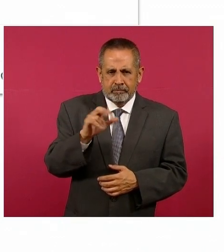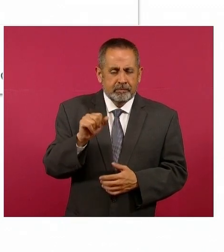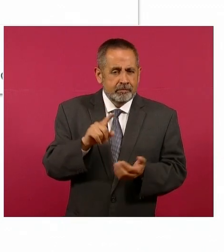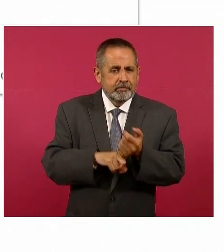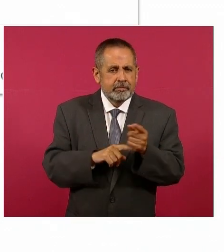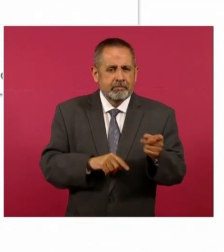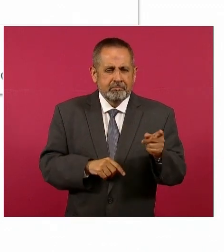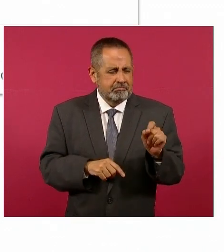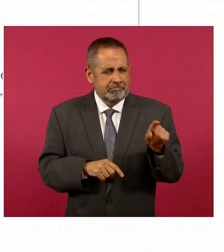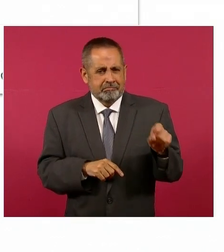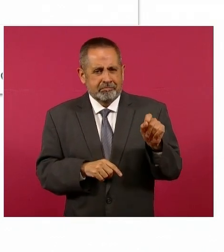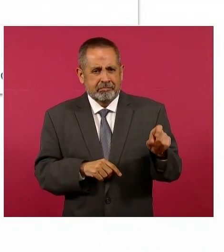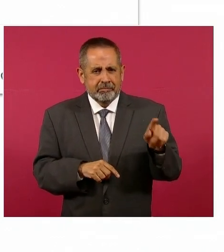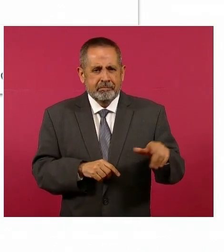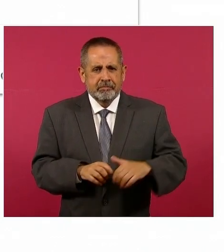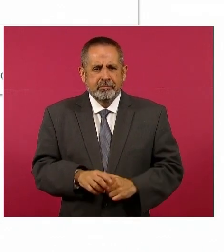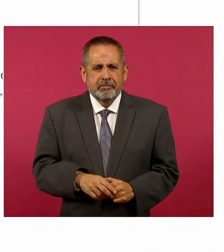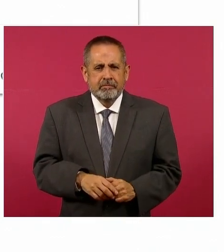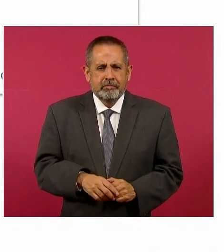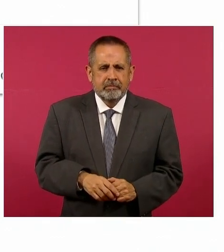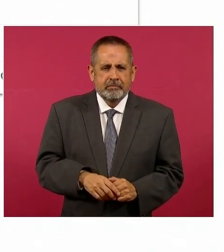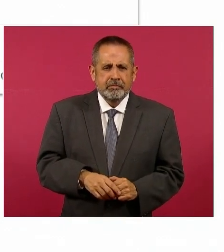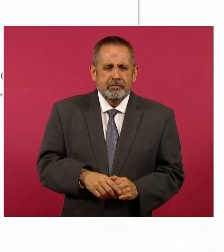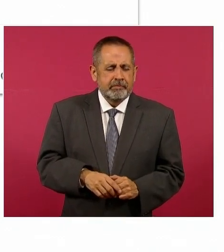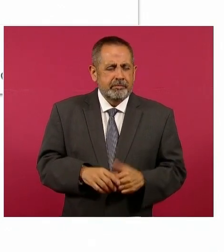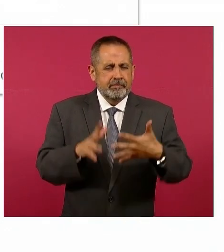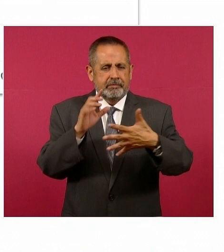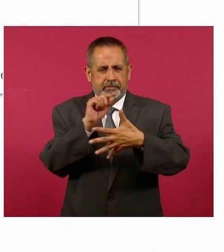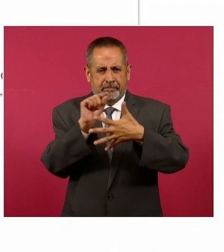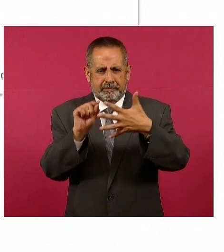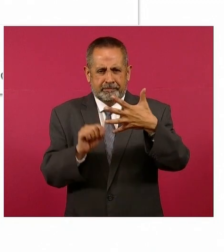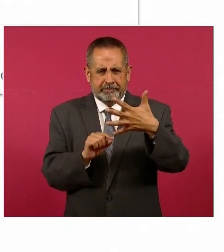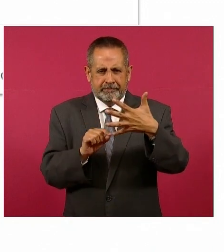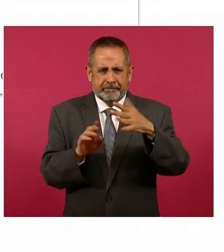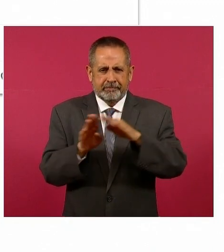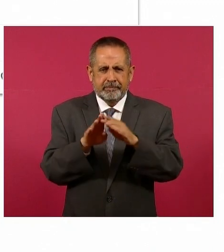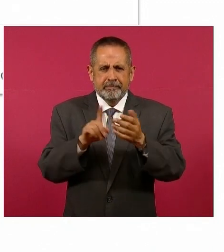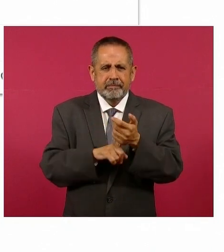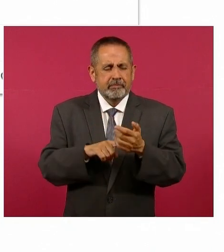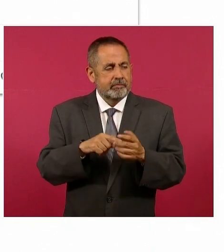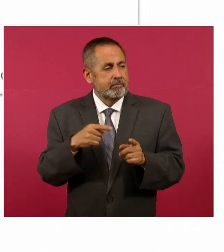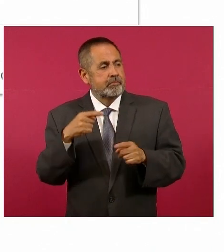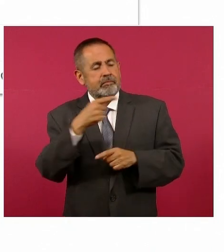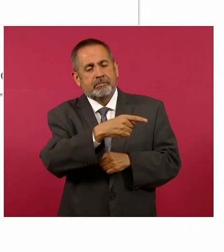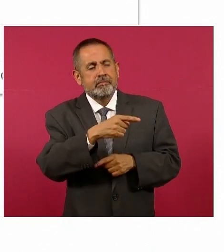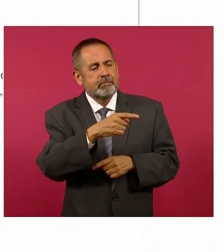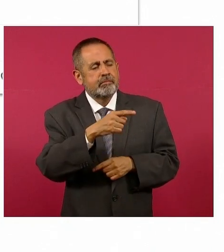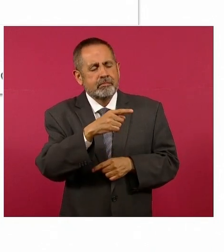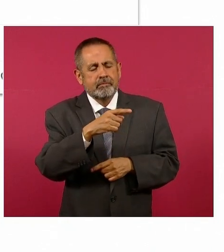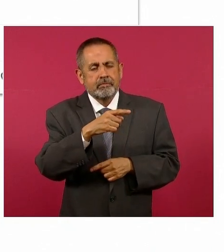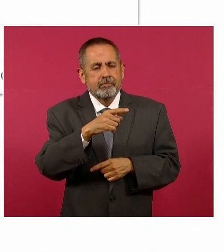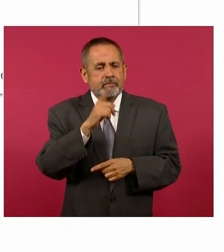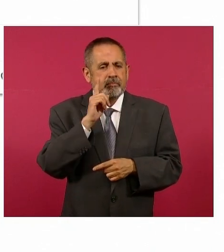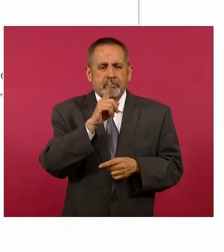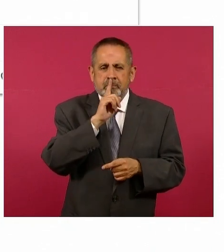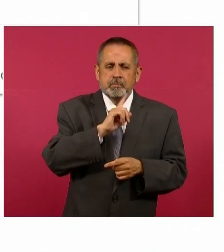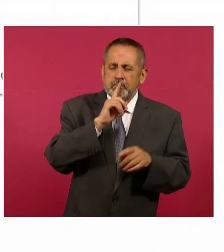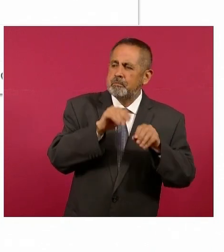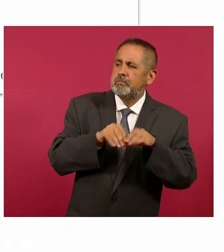a su más fiel estilo, escribe 5 puntos sobre la usuaria que publicó esta